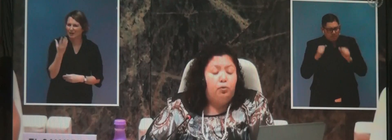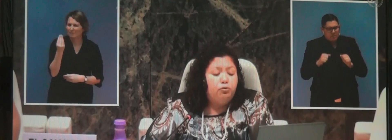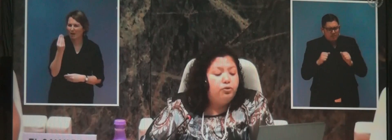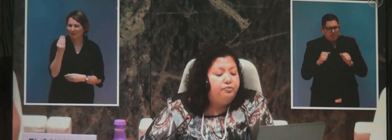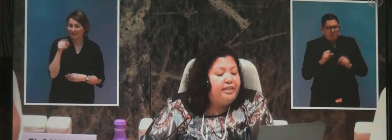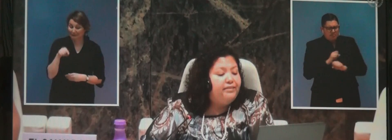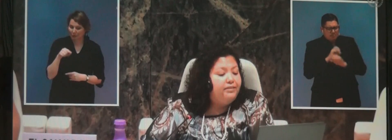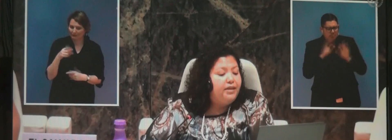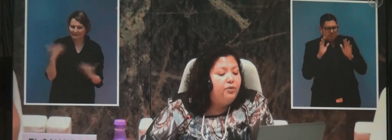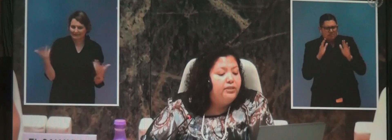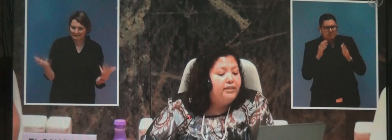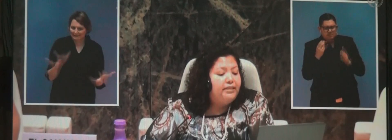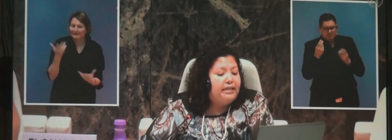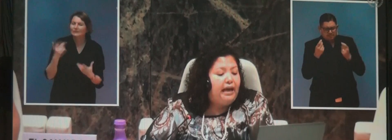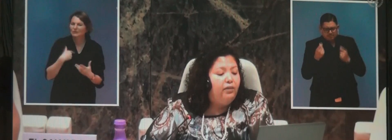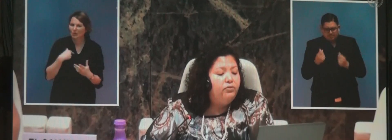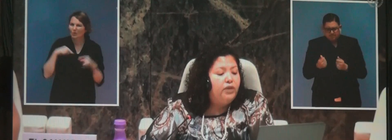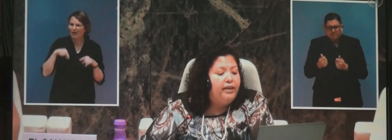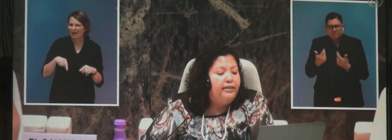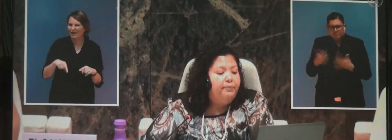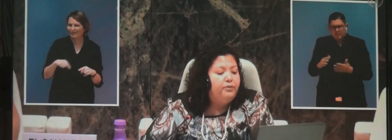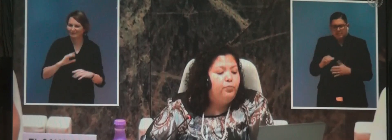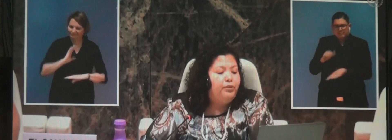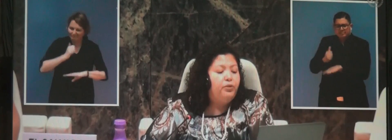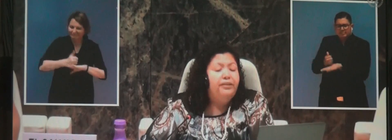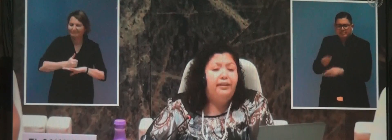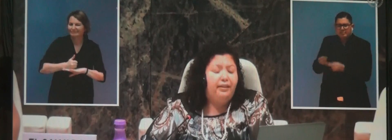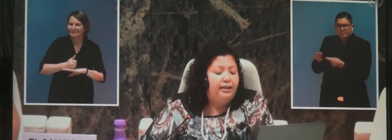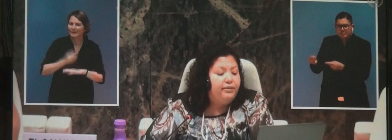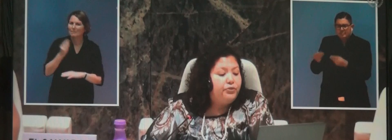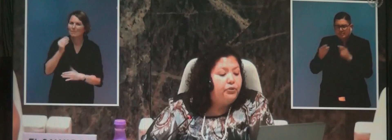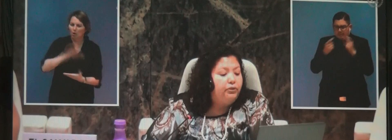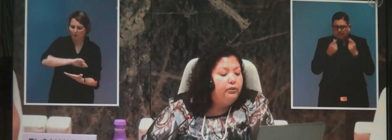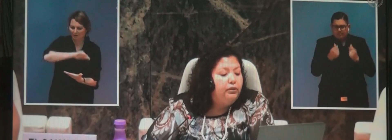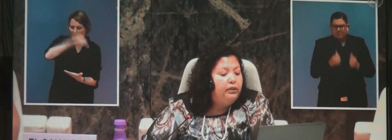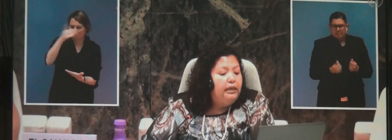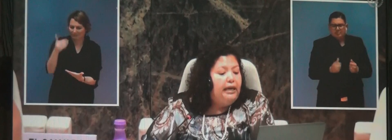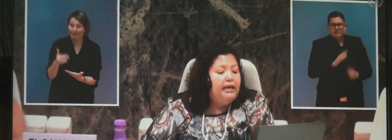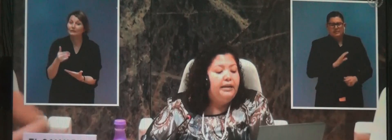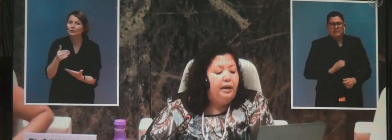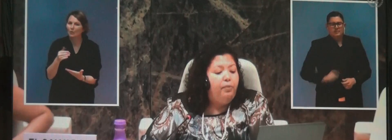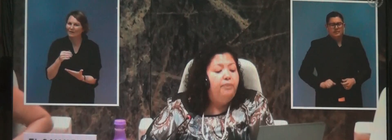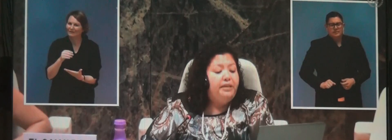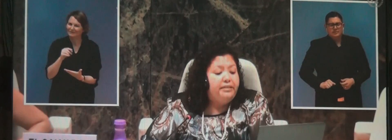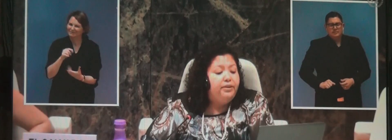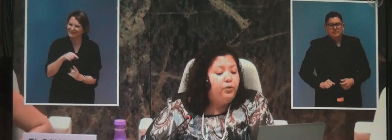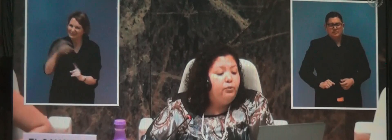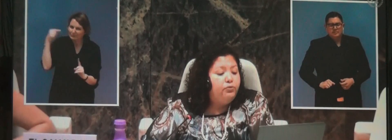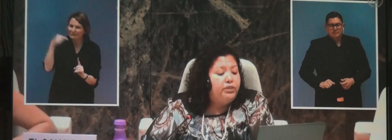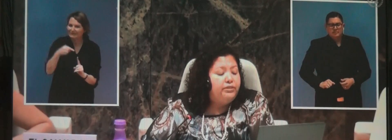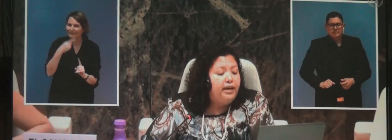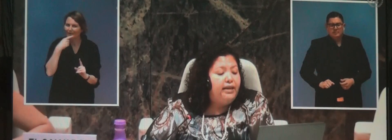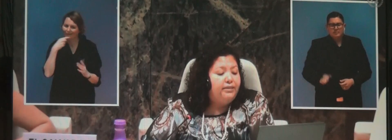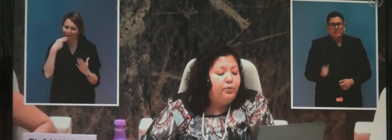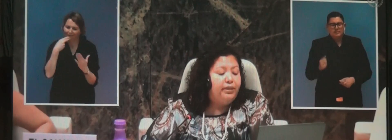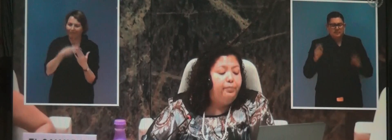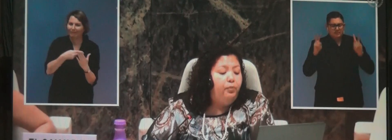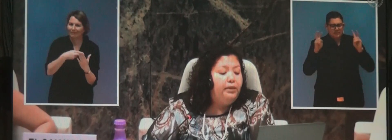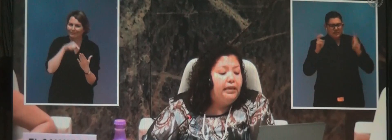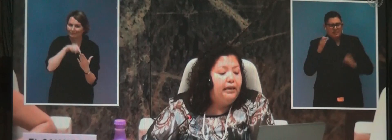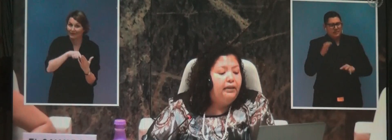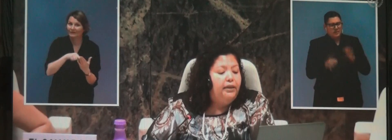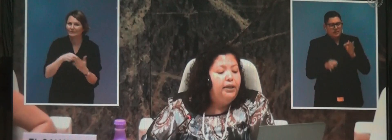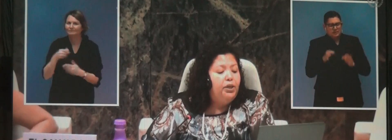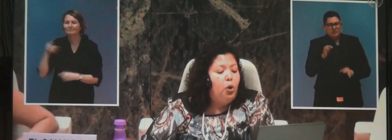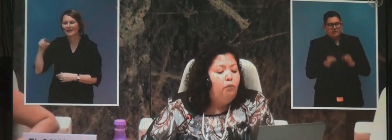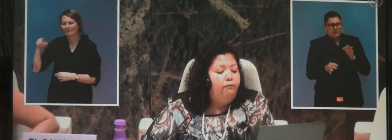con recursos financieros asignados en el presupuesto general de la Nación, en el ramo del Ministerio de Justicia y la Seguridad